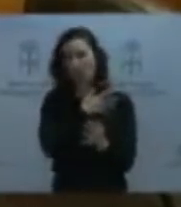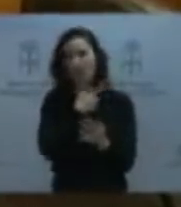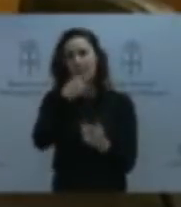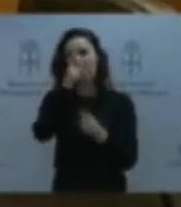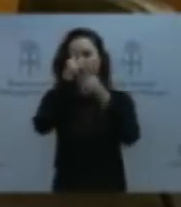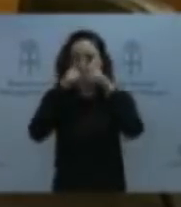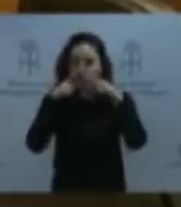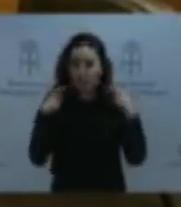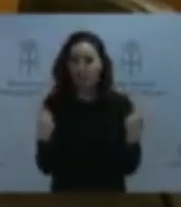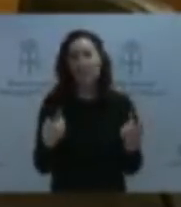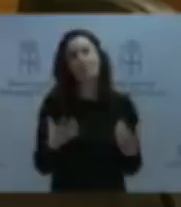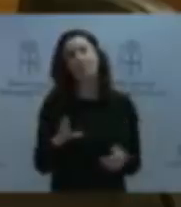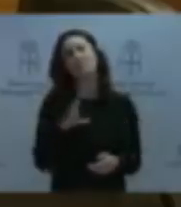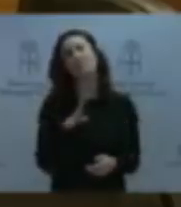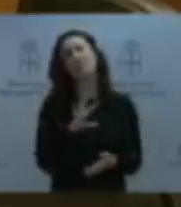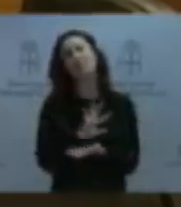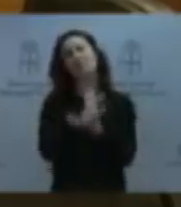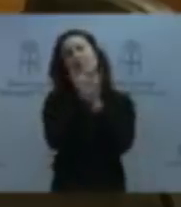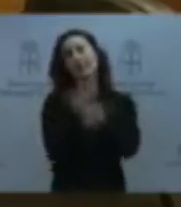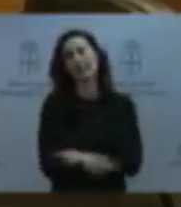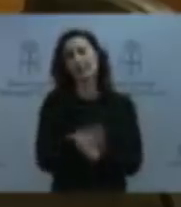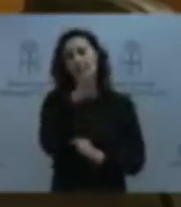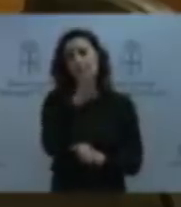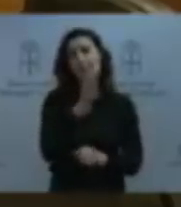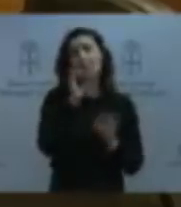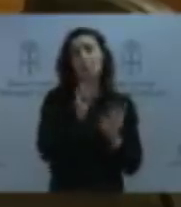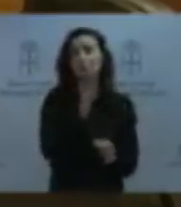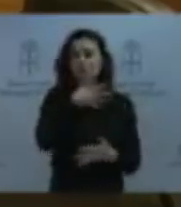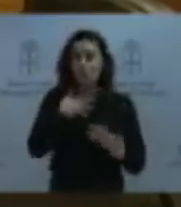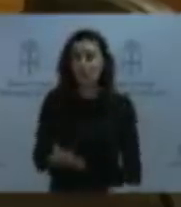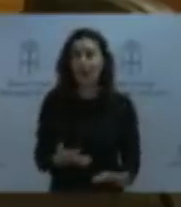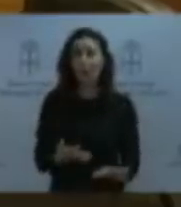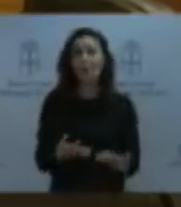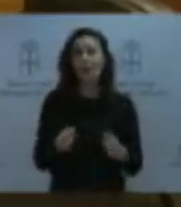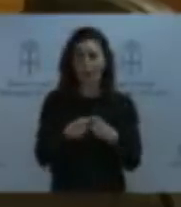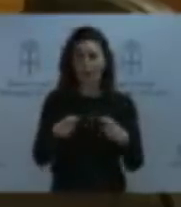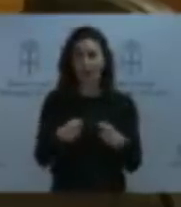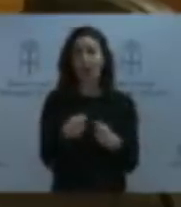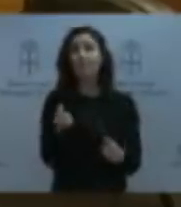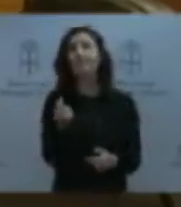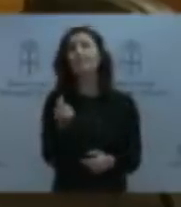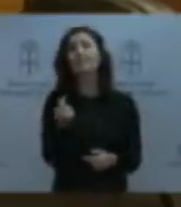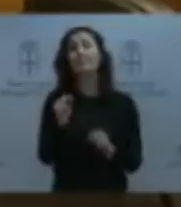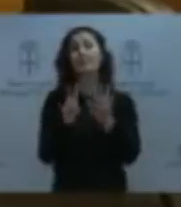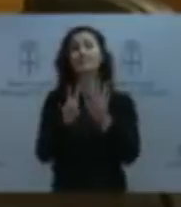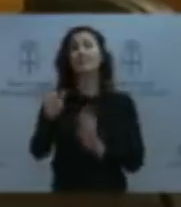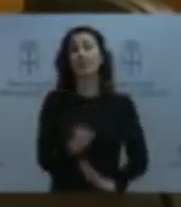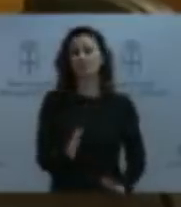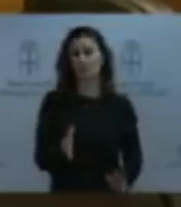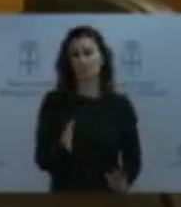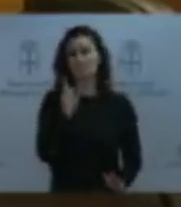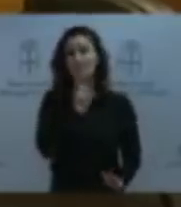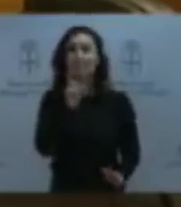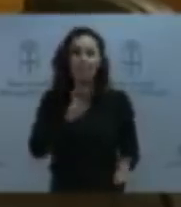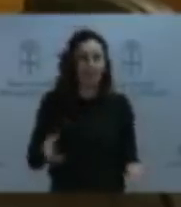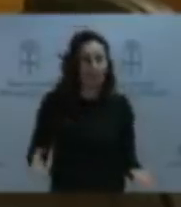con esta credibilidad que tiene ahora, la del billete de 7 euros, ¿cómo piensa que íbamos a creer cuando nos diga que esos peonajes que